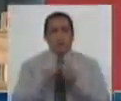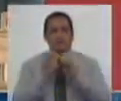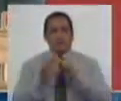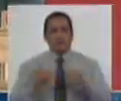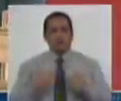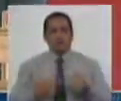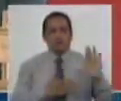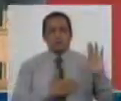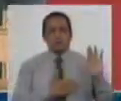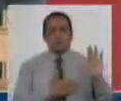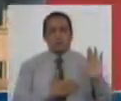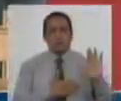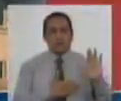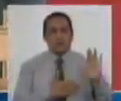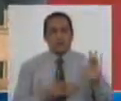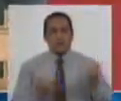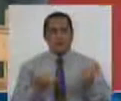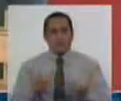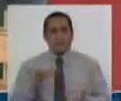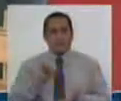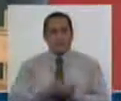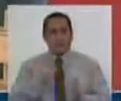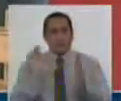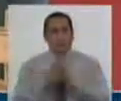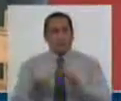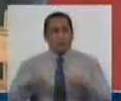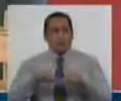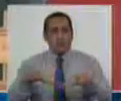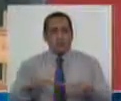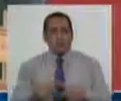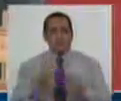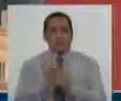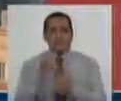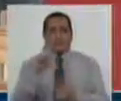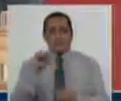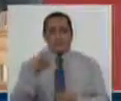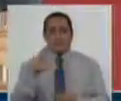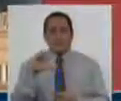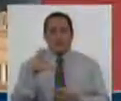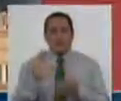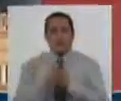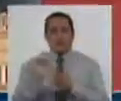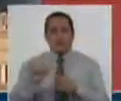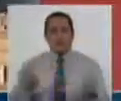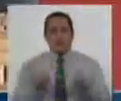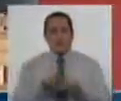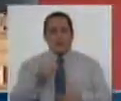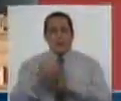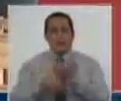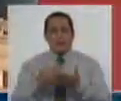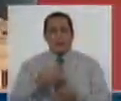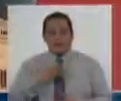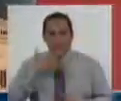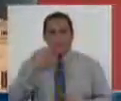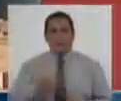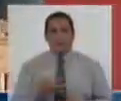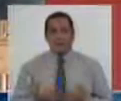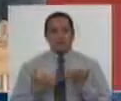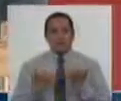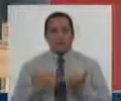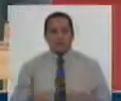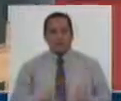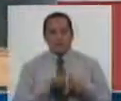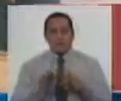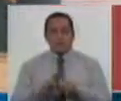nuestro compromiso de que el malecón de Yarinacocha avance y sea una realidad.